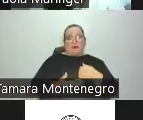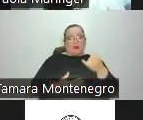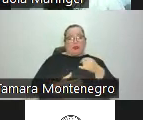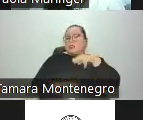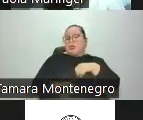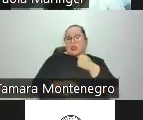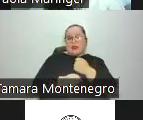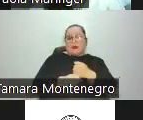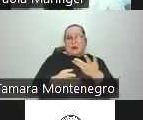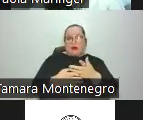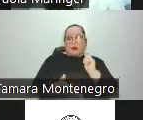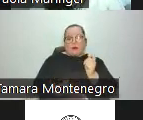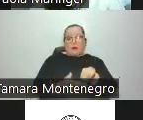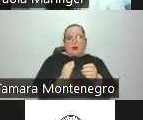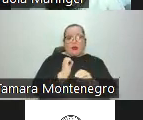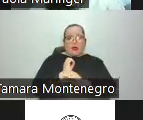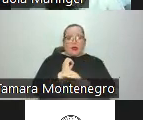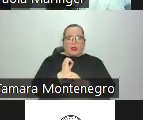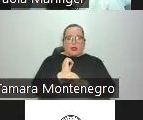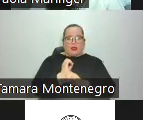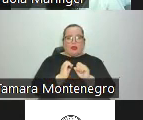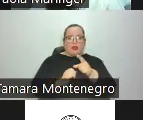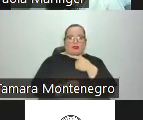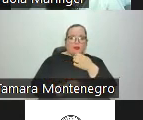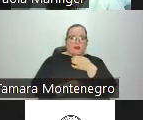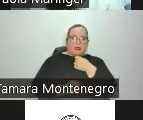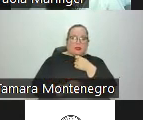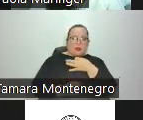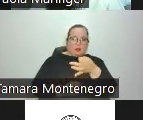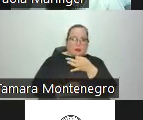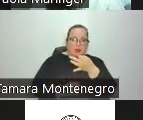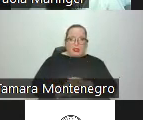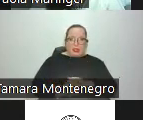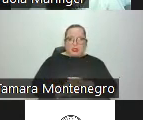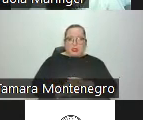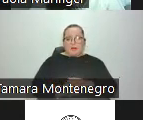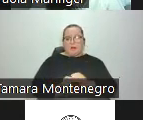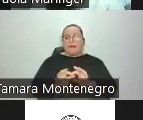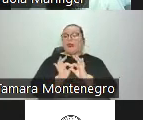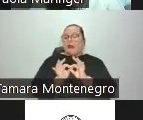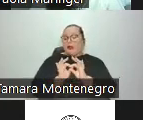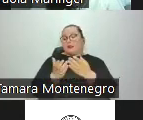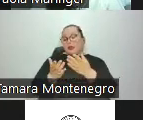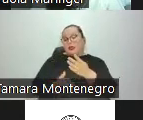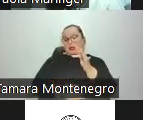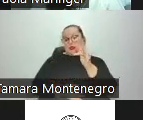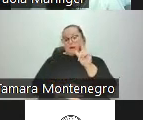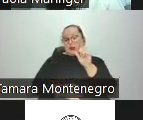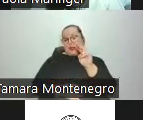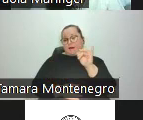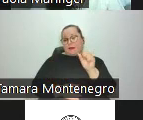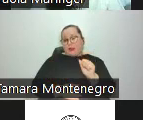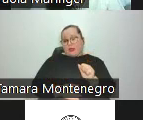trabajo y cómo voy a pagar mi carrera. Y eso es Flavia, lo que yo quería comentar hoy día. queremos agradecerte que compartas tu historia